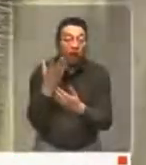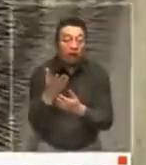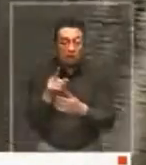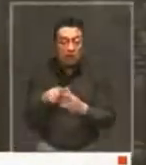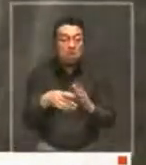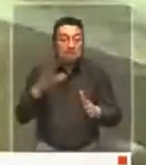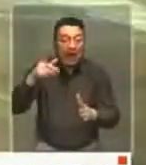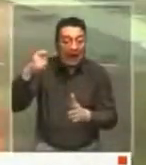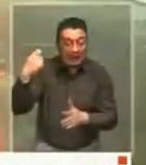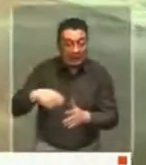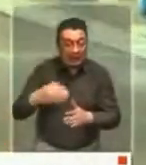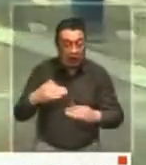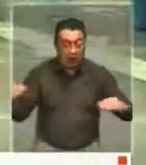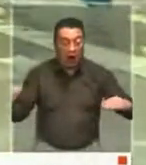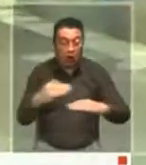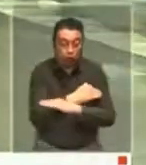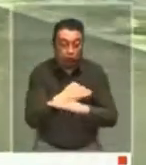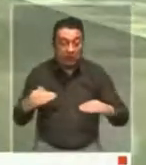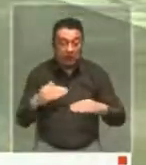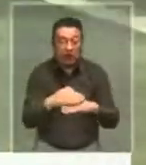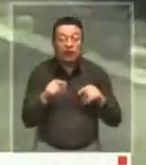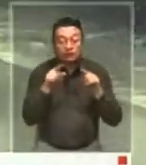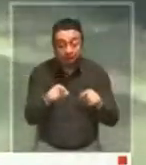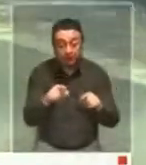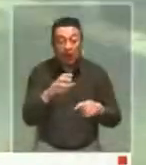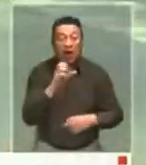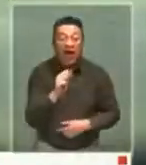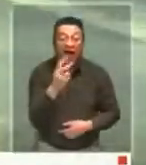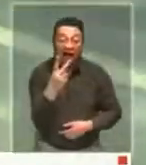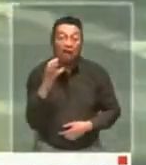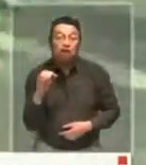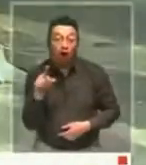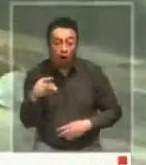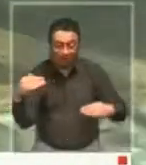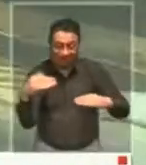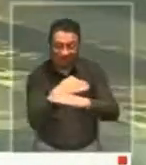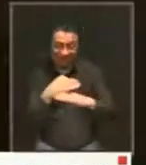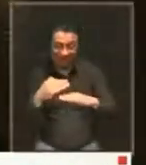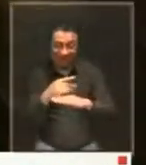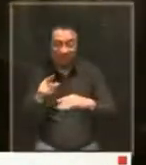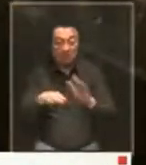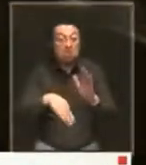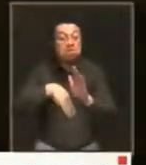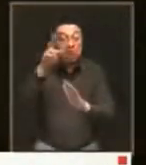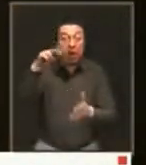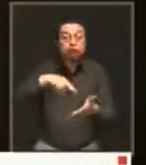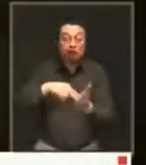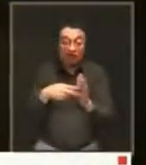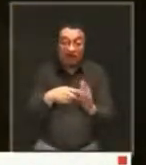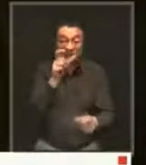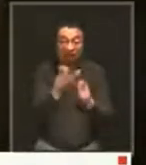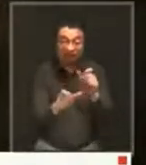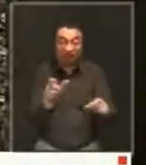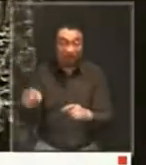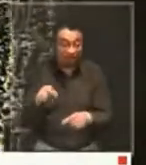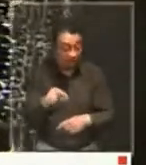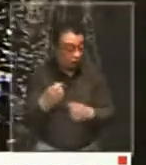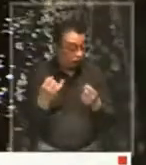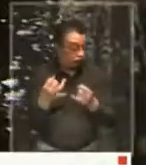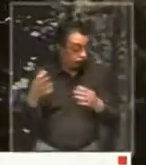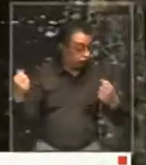cobra más caro. Pese a todos estos títulos, AVO es hoy la autopista con más problemas para los usuarios. Los numerosos